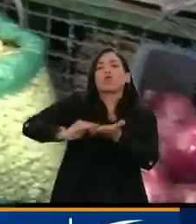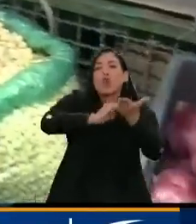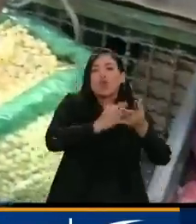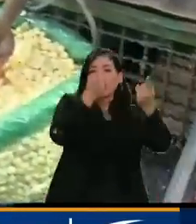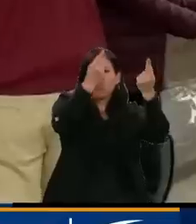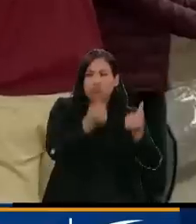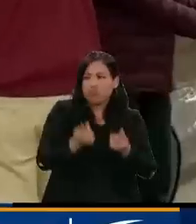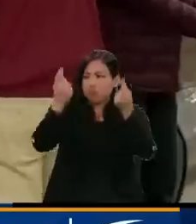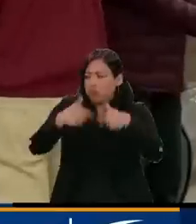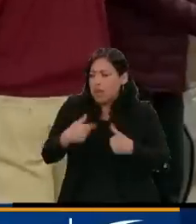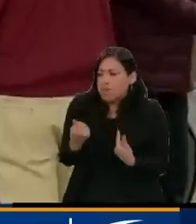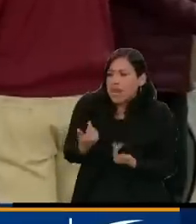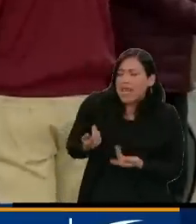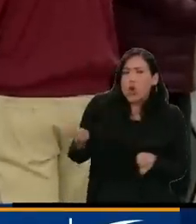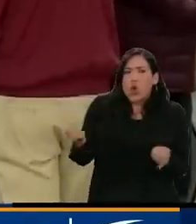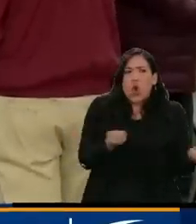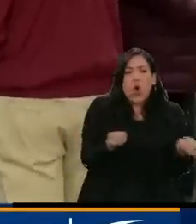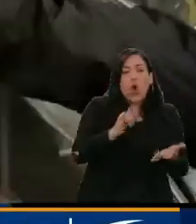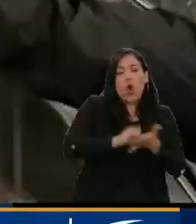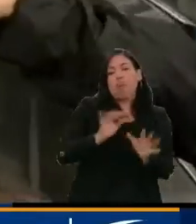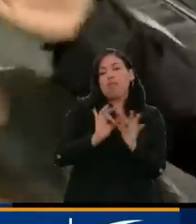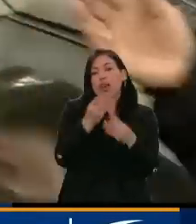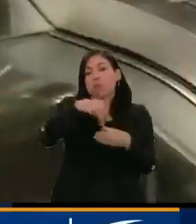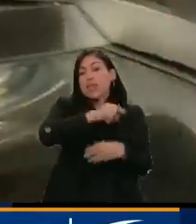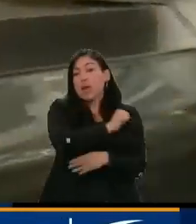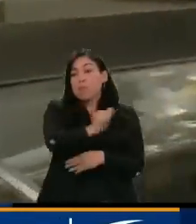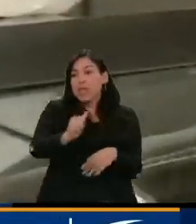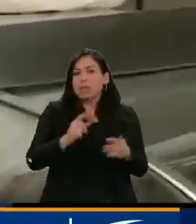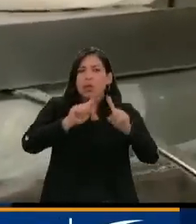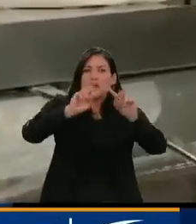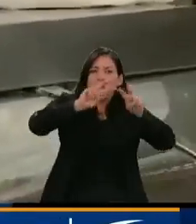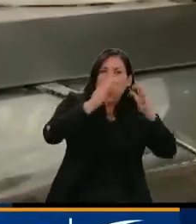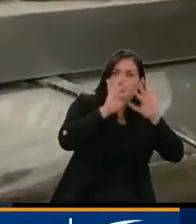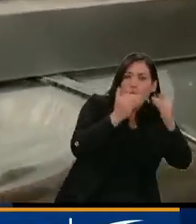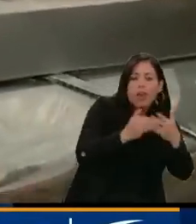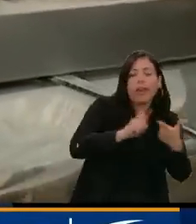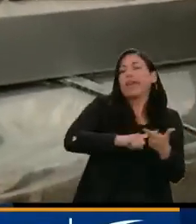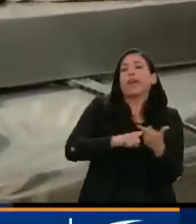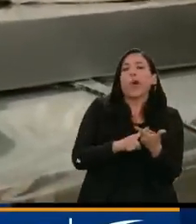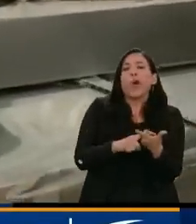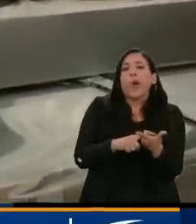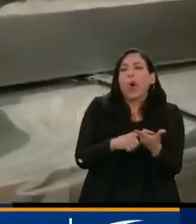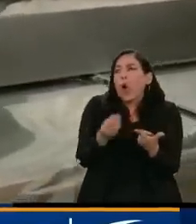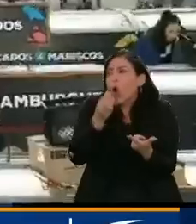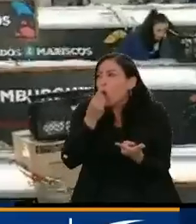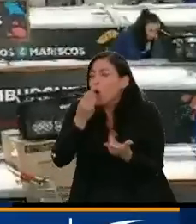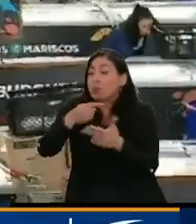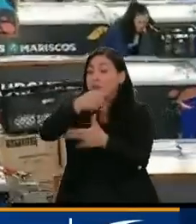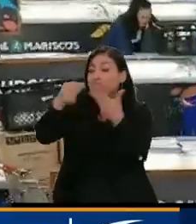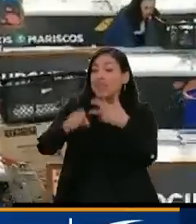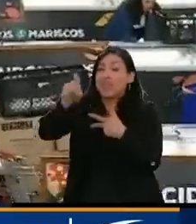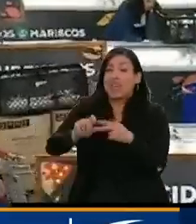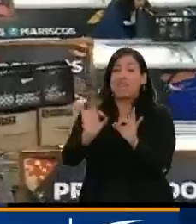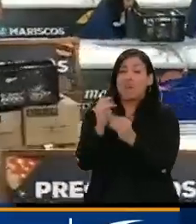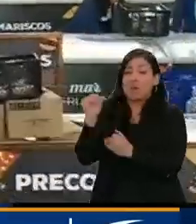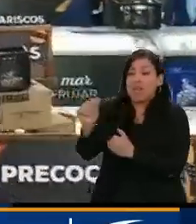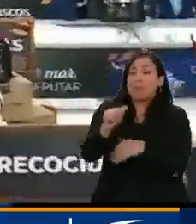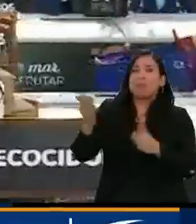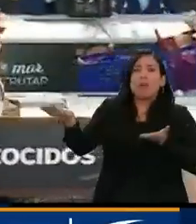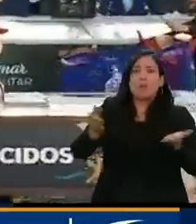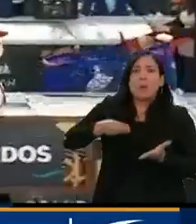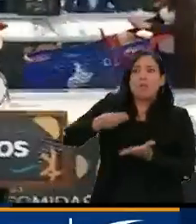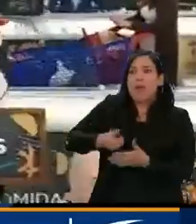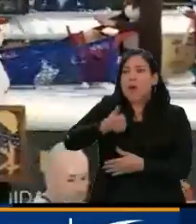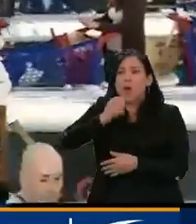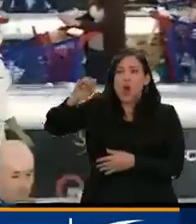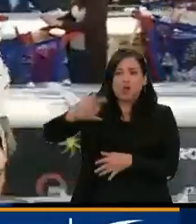gasto en lo que es el mercado, en lo que es la canasta de educación, en lo que es en la canasta de habitación en el hogar, que se refiere no solo a servicios públicos, que